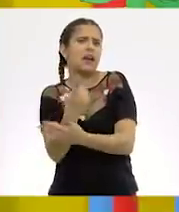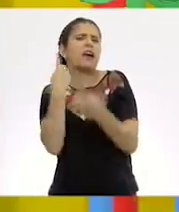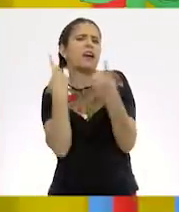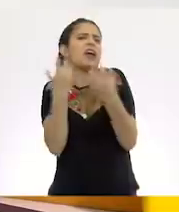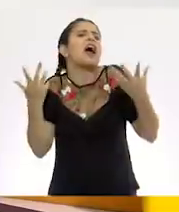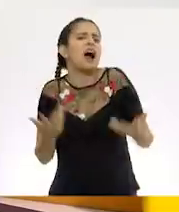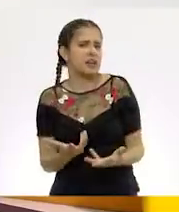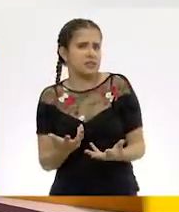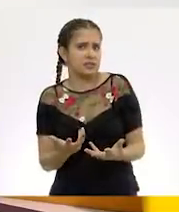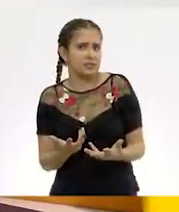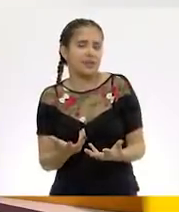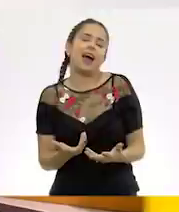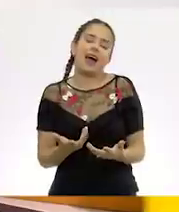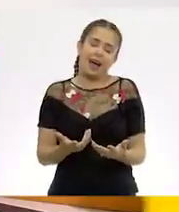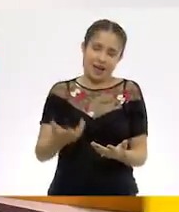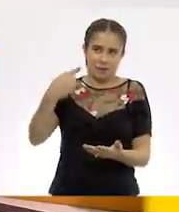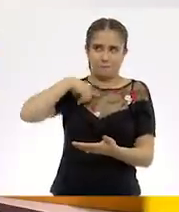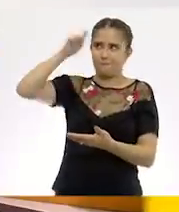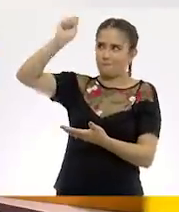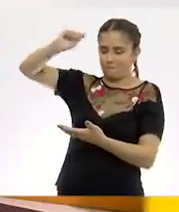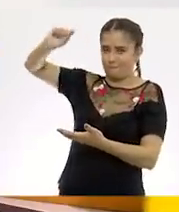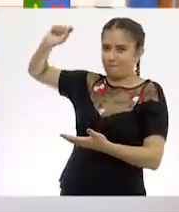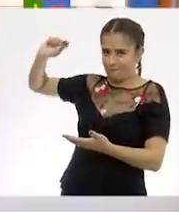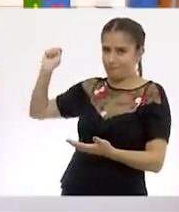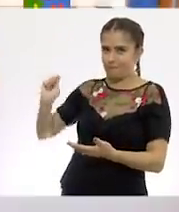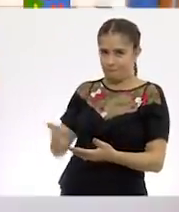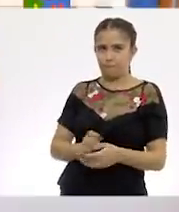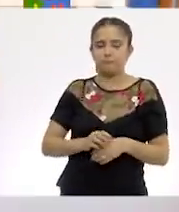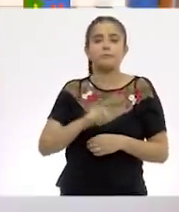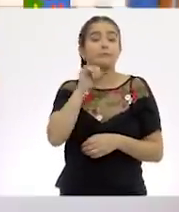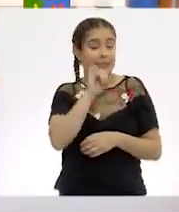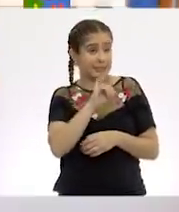a que me ayudes a escribir estas ideas. ¿Te parece? Perfecto, sí. Bueno.